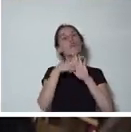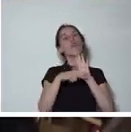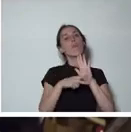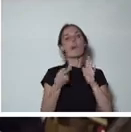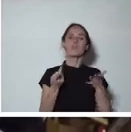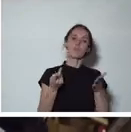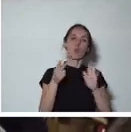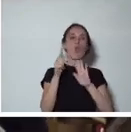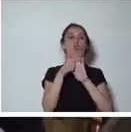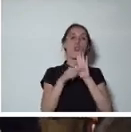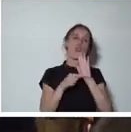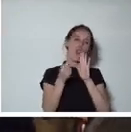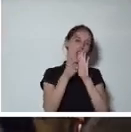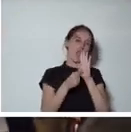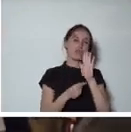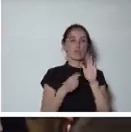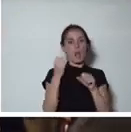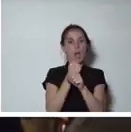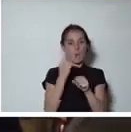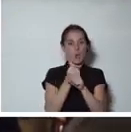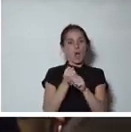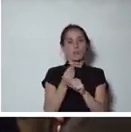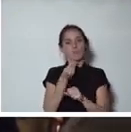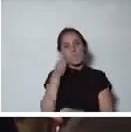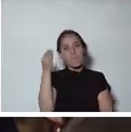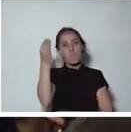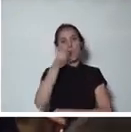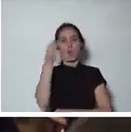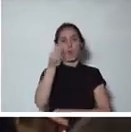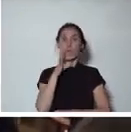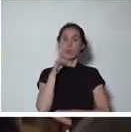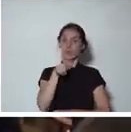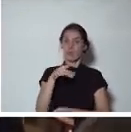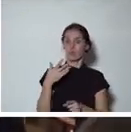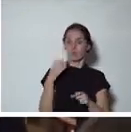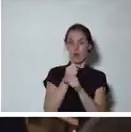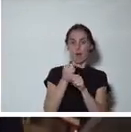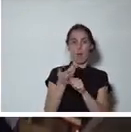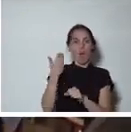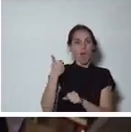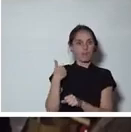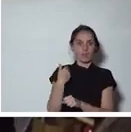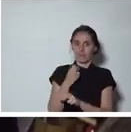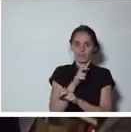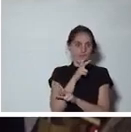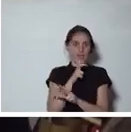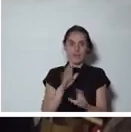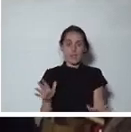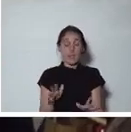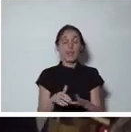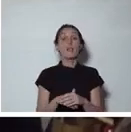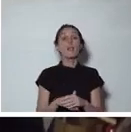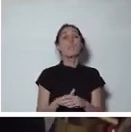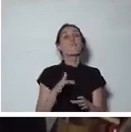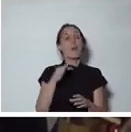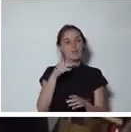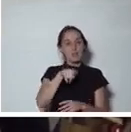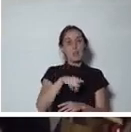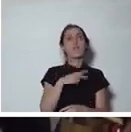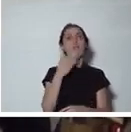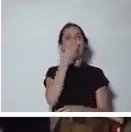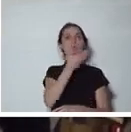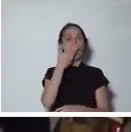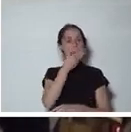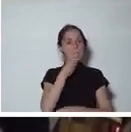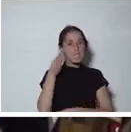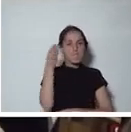domiciliaria que es un servicio muy muy precarizado quiere decir que aumentamos las escuelas de la de la ciudad quiere